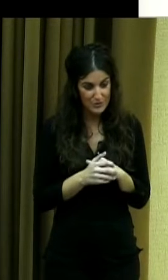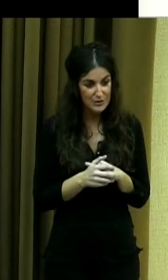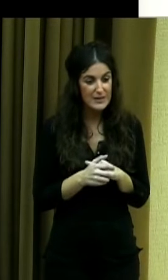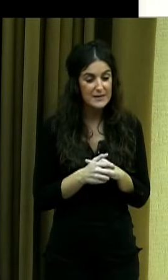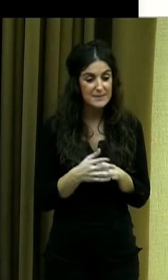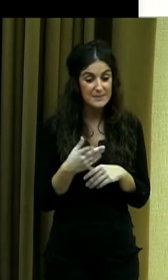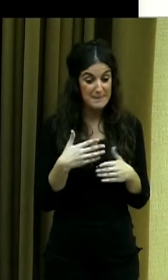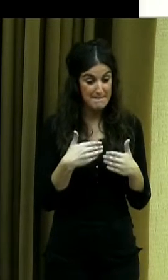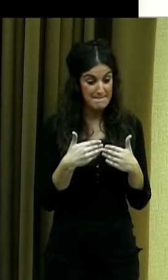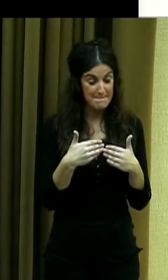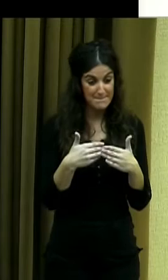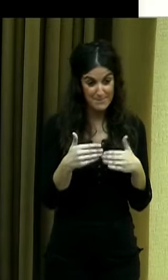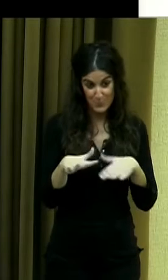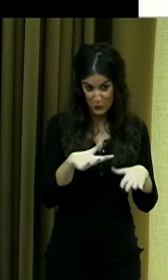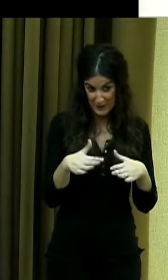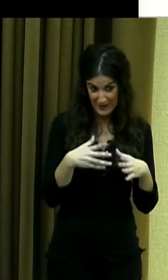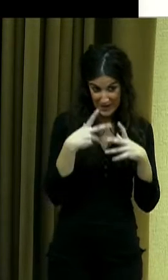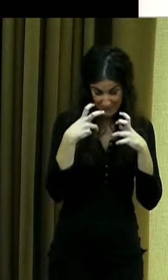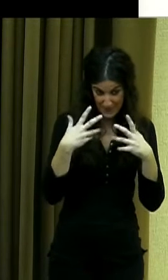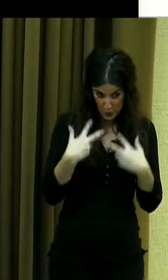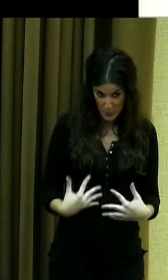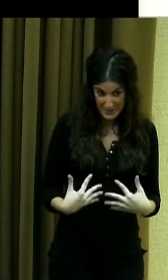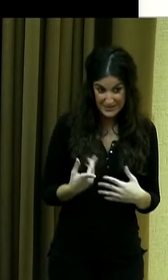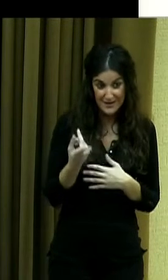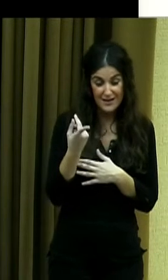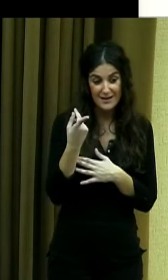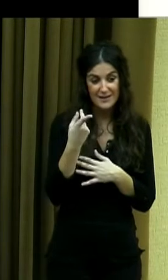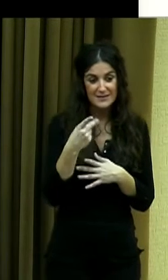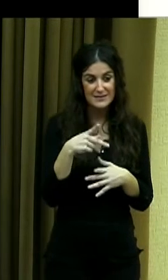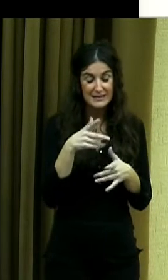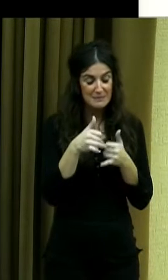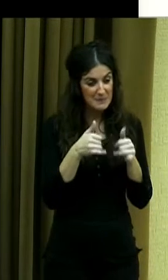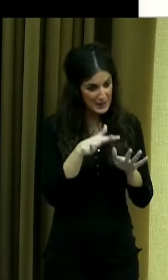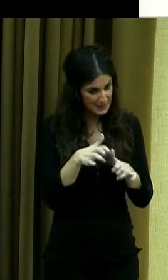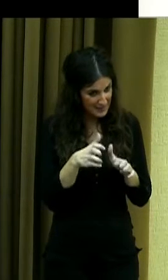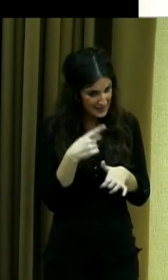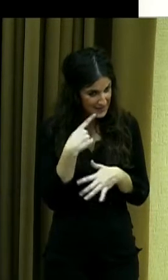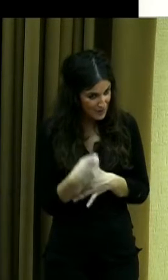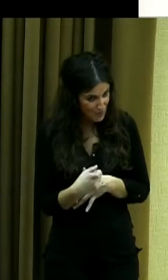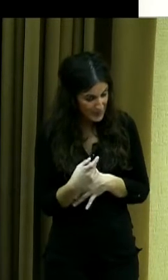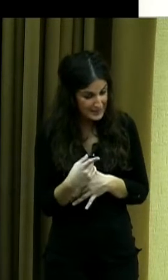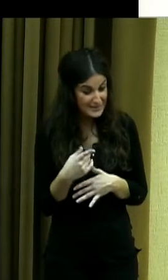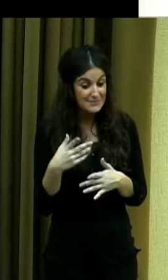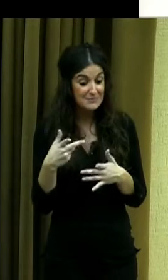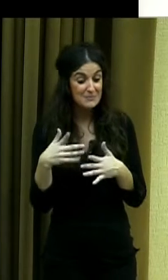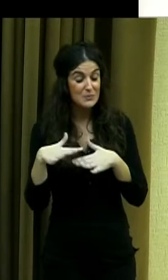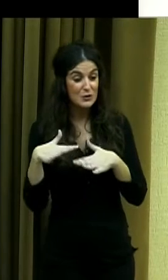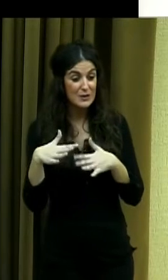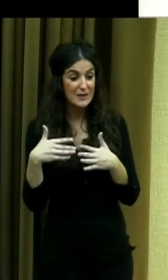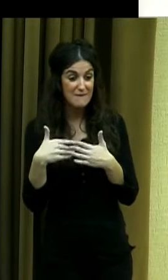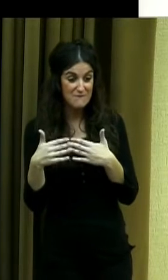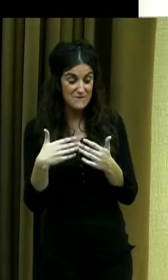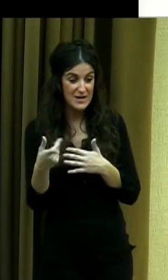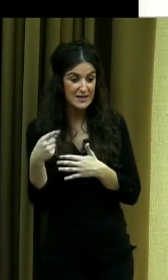motricidad gruesa, son torpes para correr, para saltar, les cuesta mucho aprender a montar en bici, y también en motricidad fina, que es